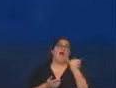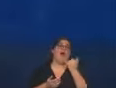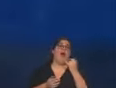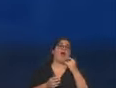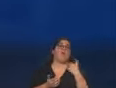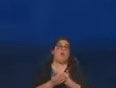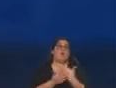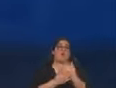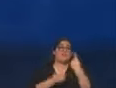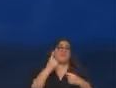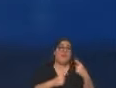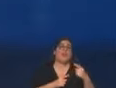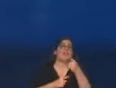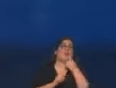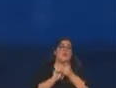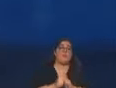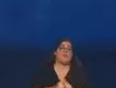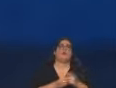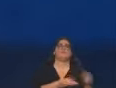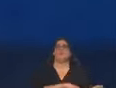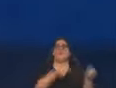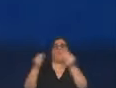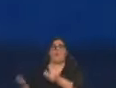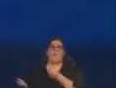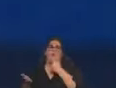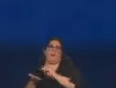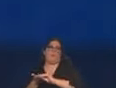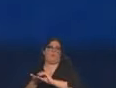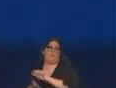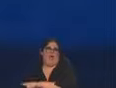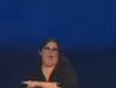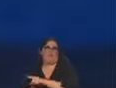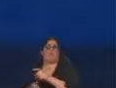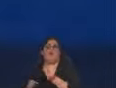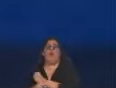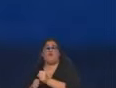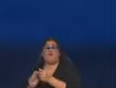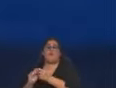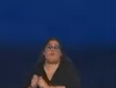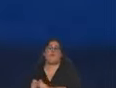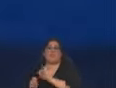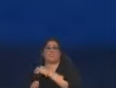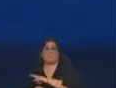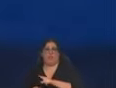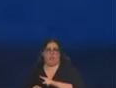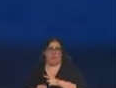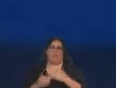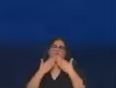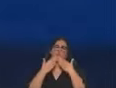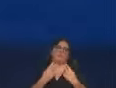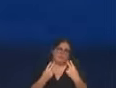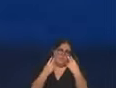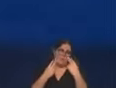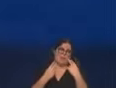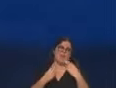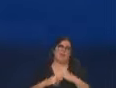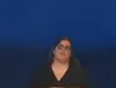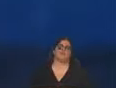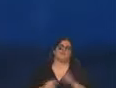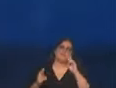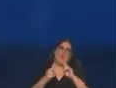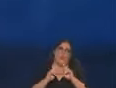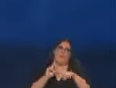va a volver a la cámara de diputados para ver si son ratificadas o no esas ificaciones Muchas gracias por acompañarnos nos